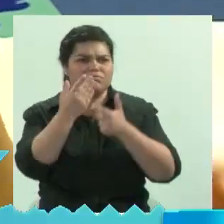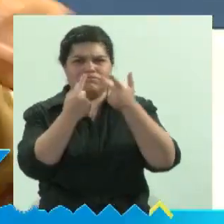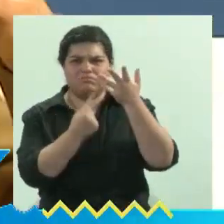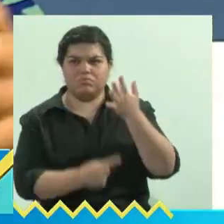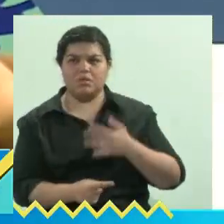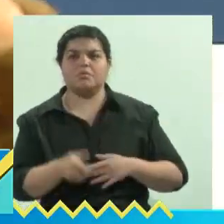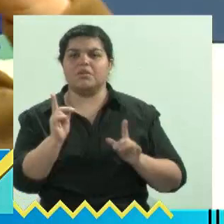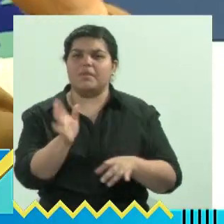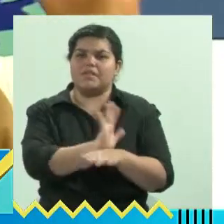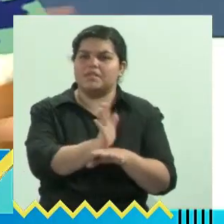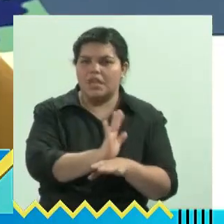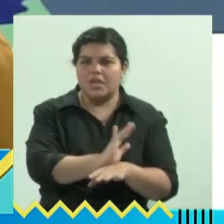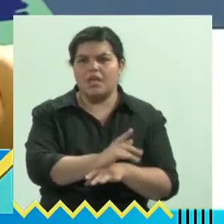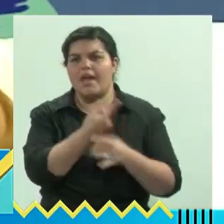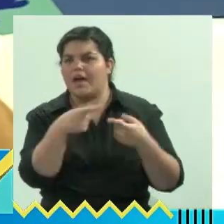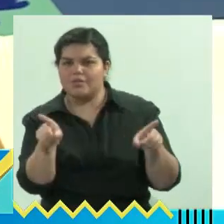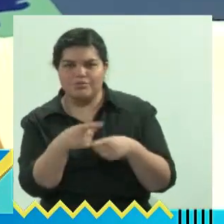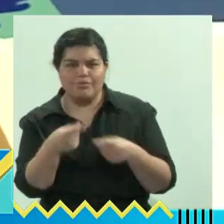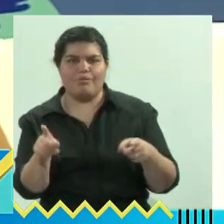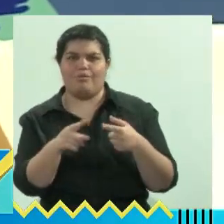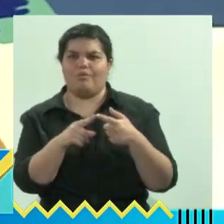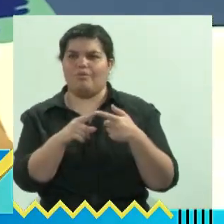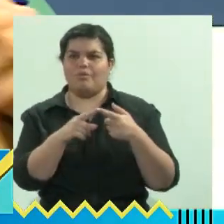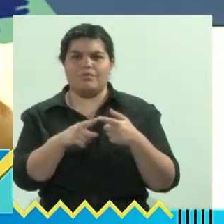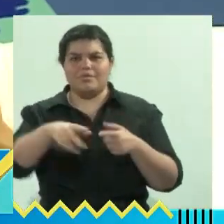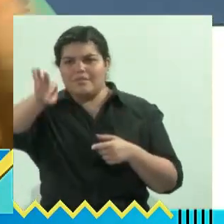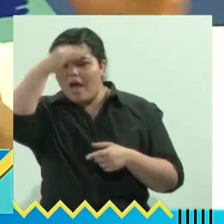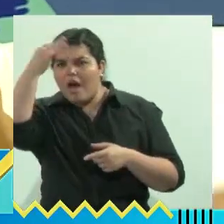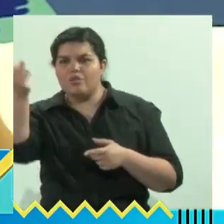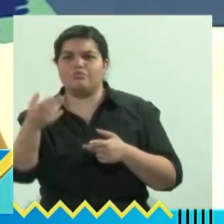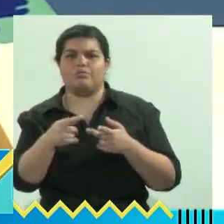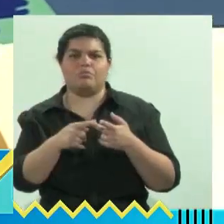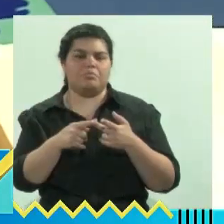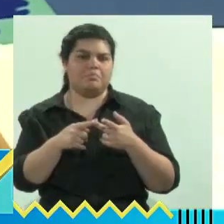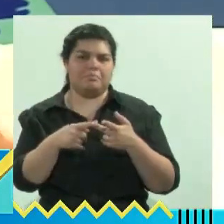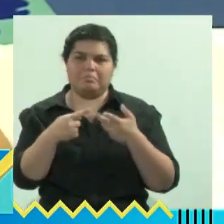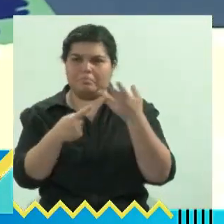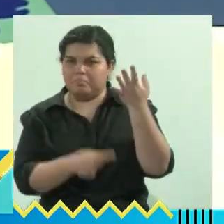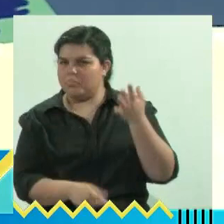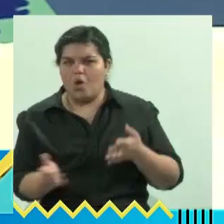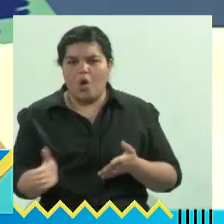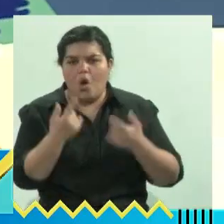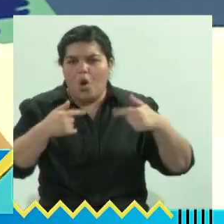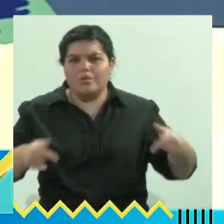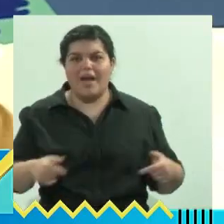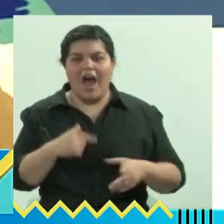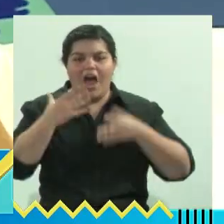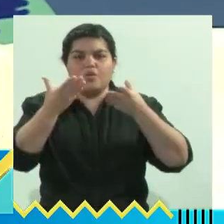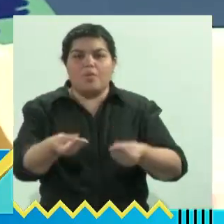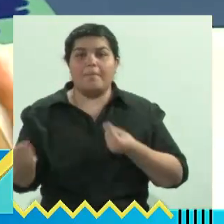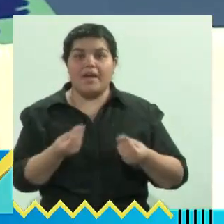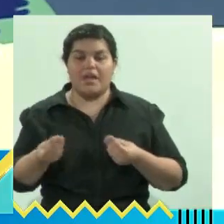Pero bueno, el cine, una canción, una obra de teatro, esas cosas hacen que los mitos vayan